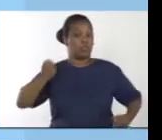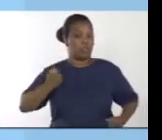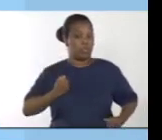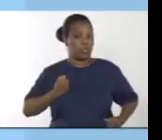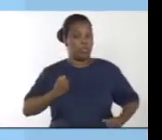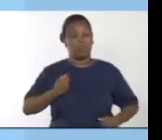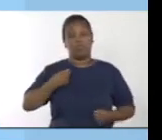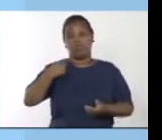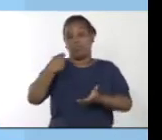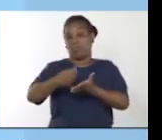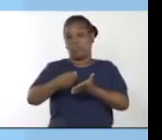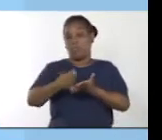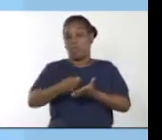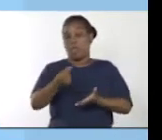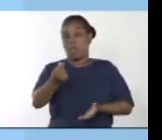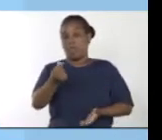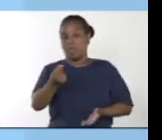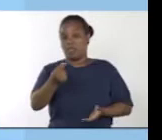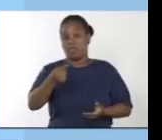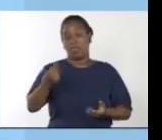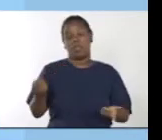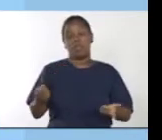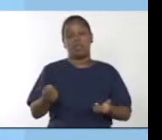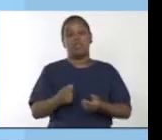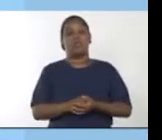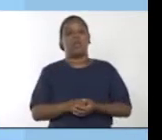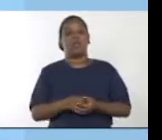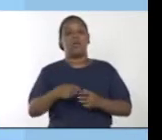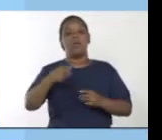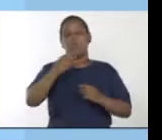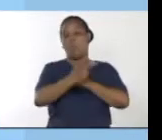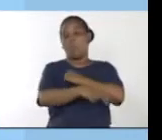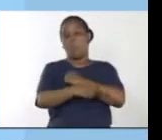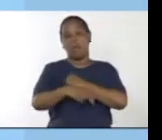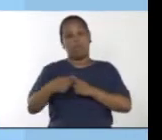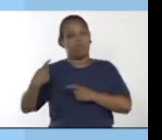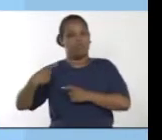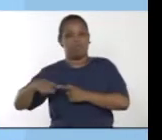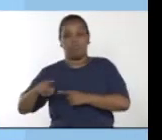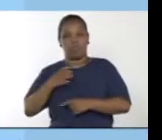un país extranjero a cambio de un salario.